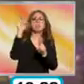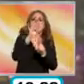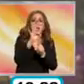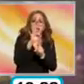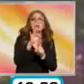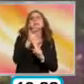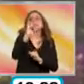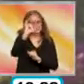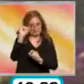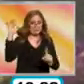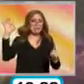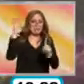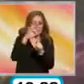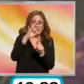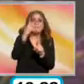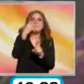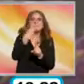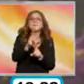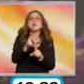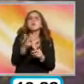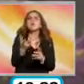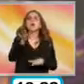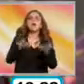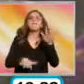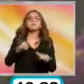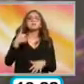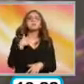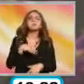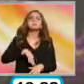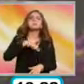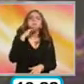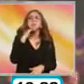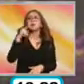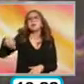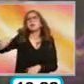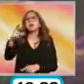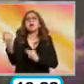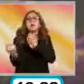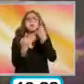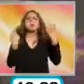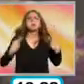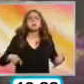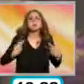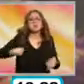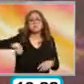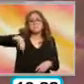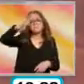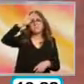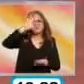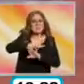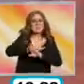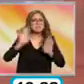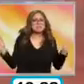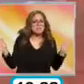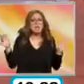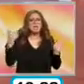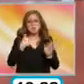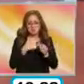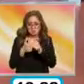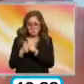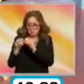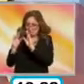que además llega a unos niveles, no nos damos cuenta. Uno cree que, bueno, ya apagué mis dispositivos y con eso ya, ¿no? Ya puedo regresar a mi